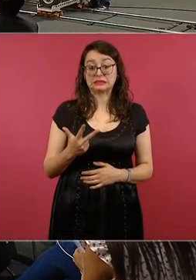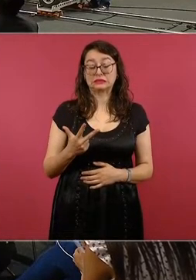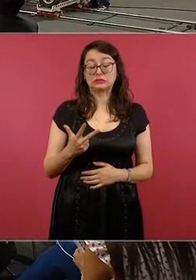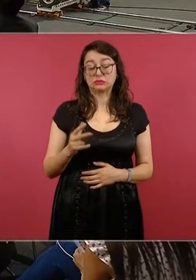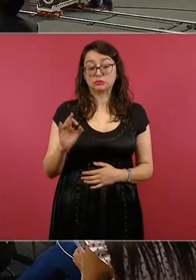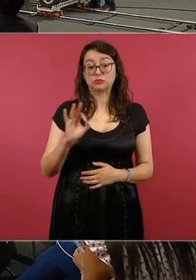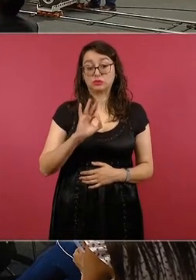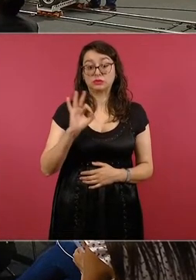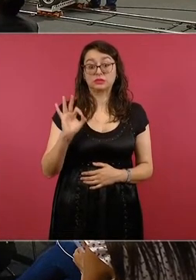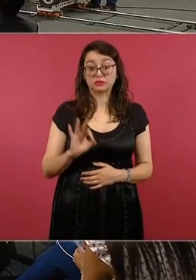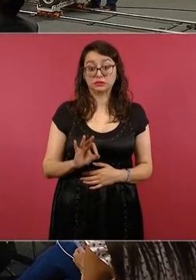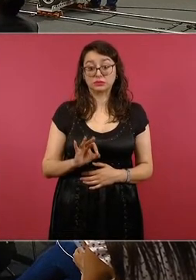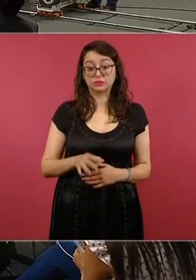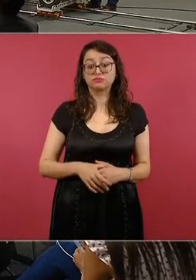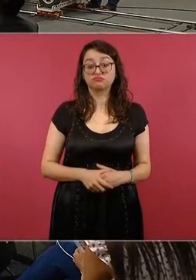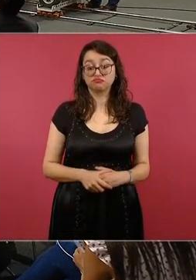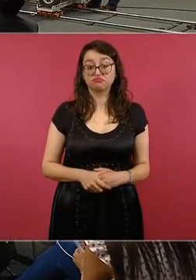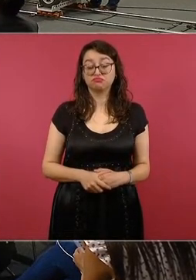Cedillo.